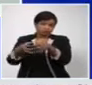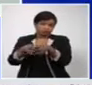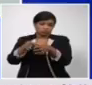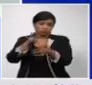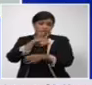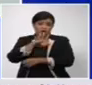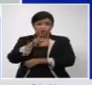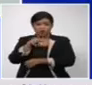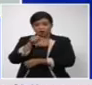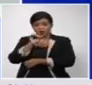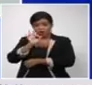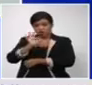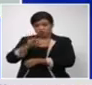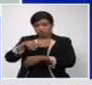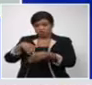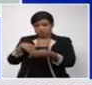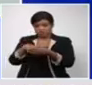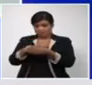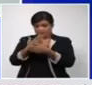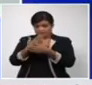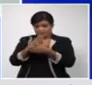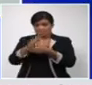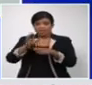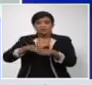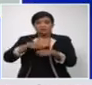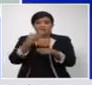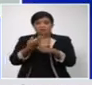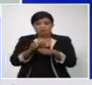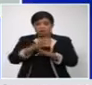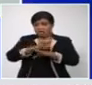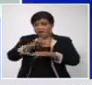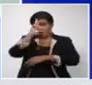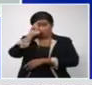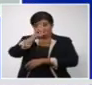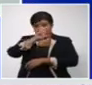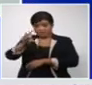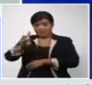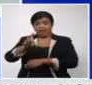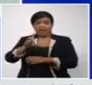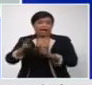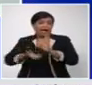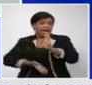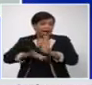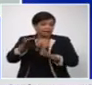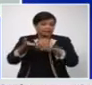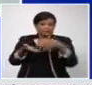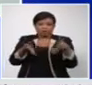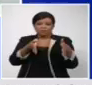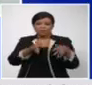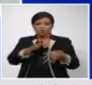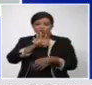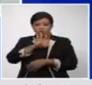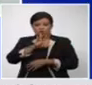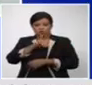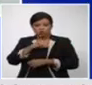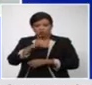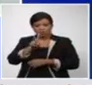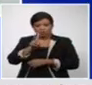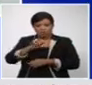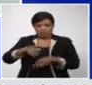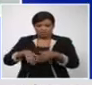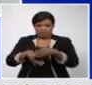ya hospitalizado hasta que se le da el alta recuperado de 4,2 días. Ustedes ven que al